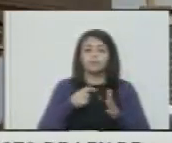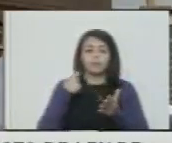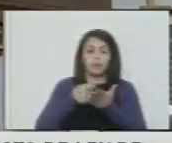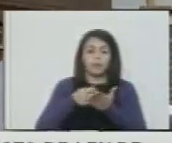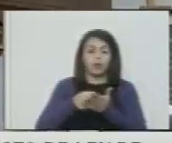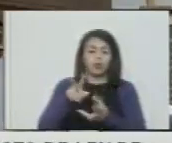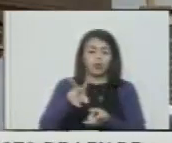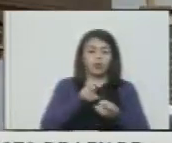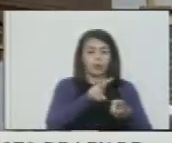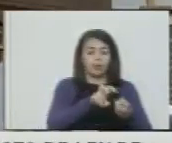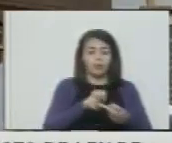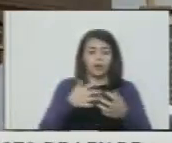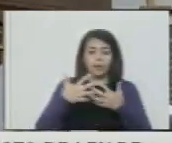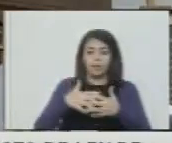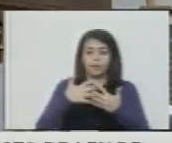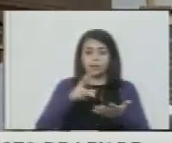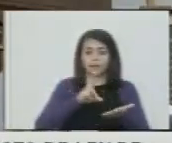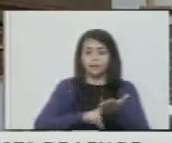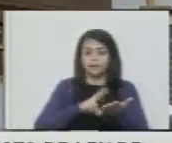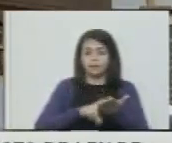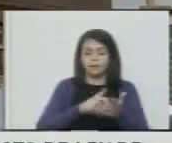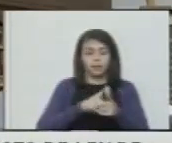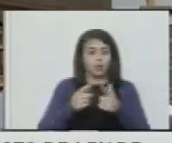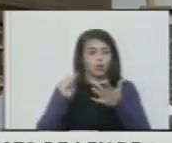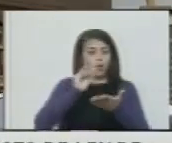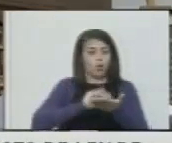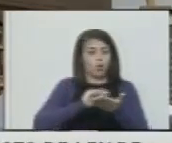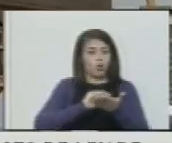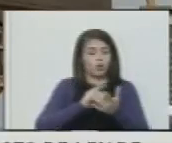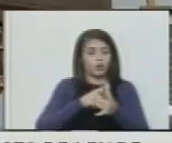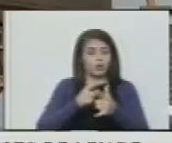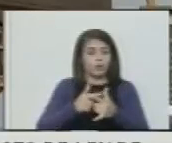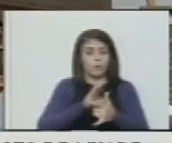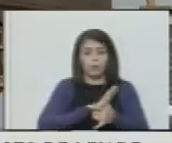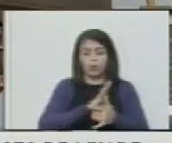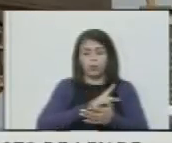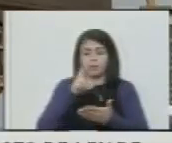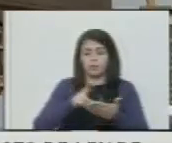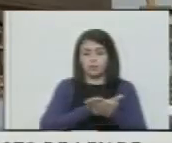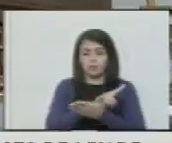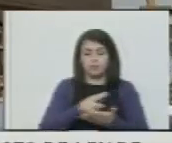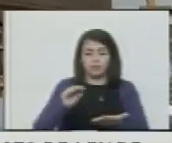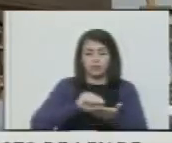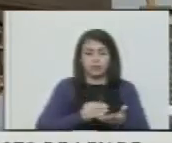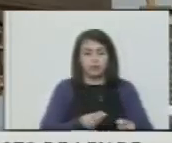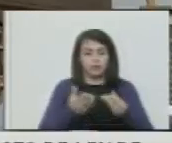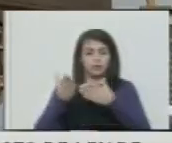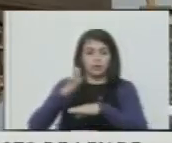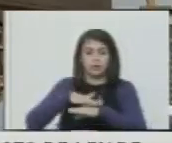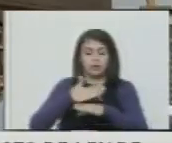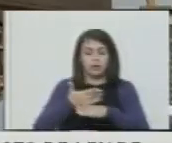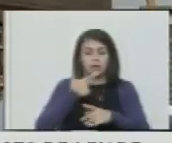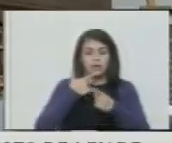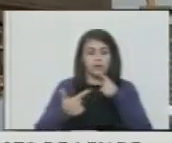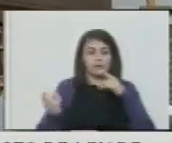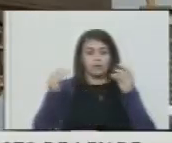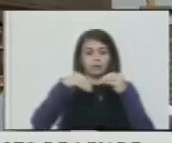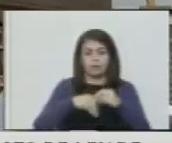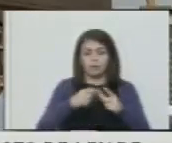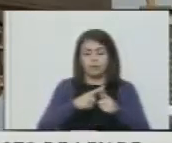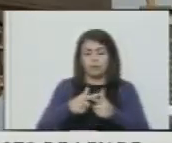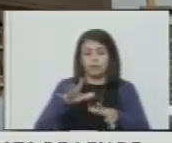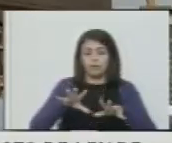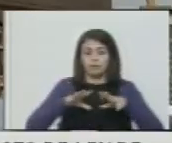Las primas cobradas por las empresas de seguro y de reaseguro netas de anulaciones y devoluciones por conceptos